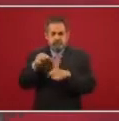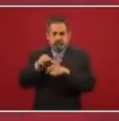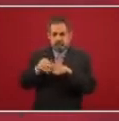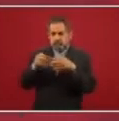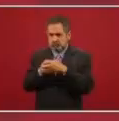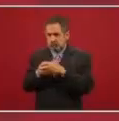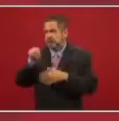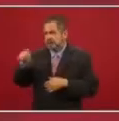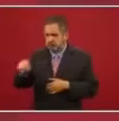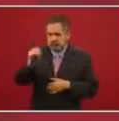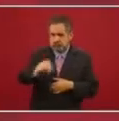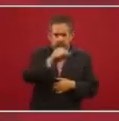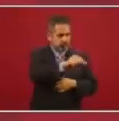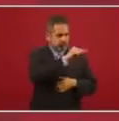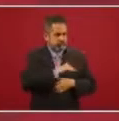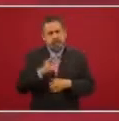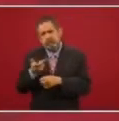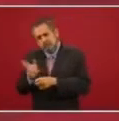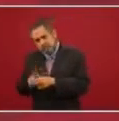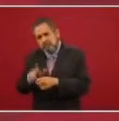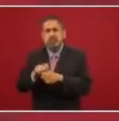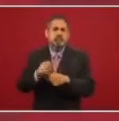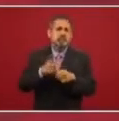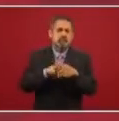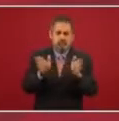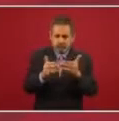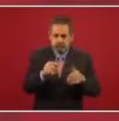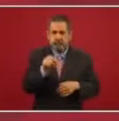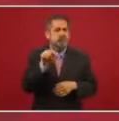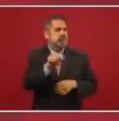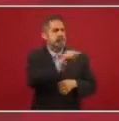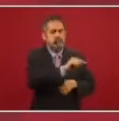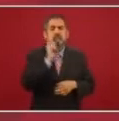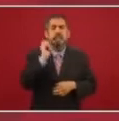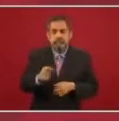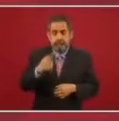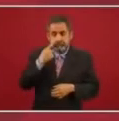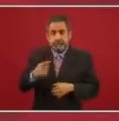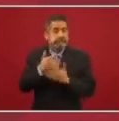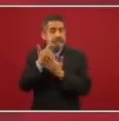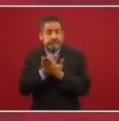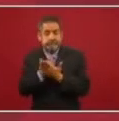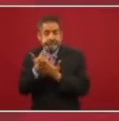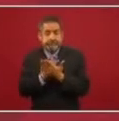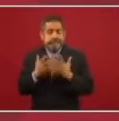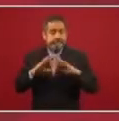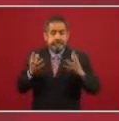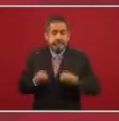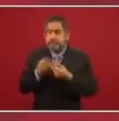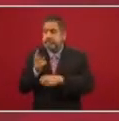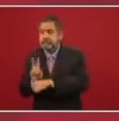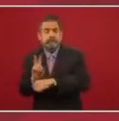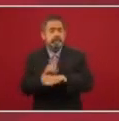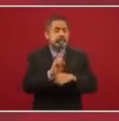tanto centros de salud como hospitales y la única particularidad es que para fines de salud pública para fines de vigilancia